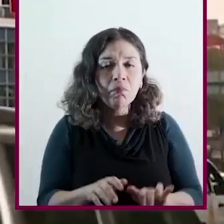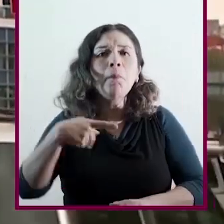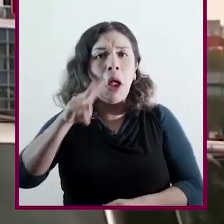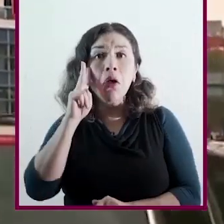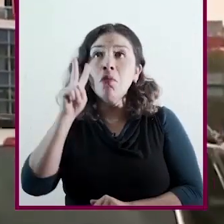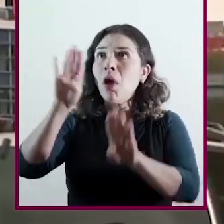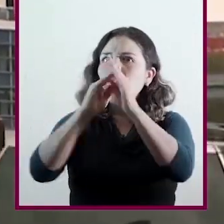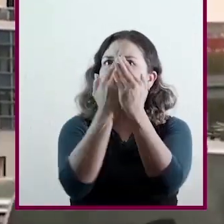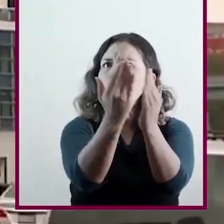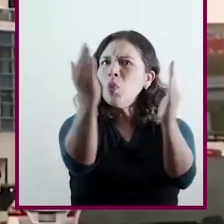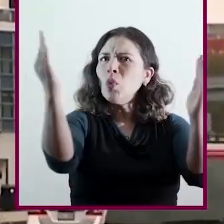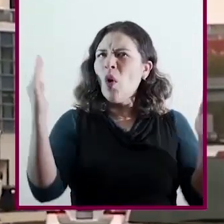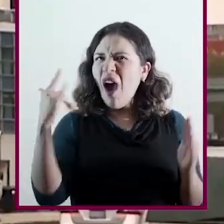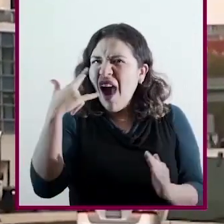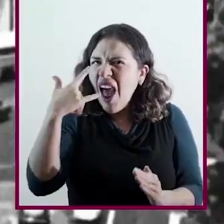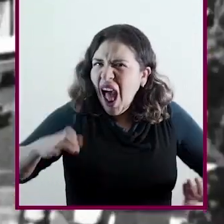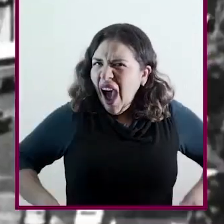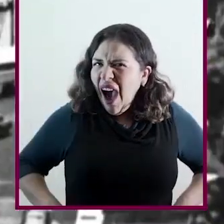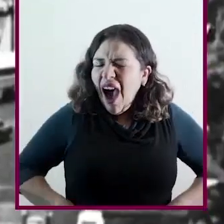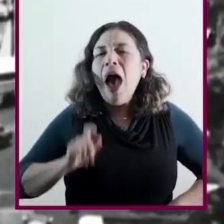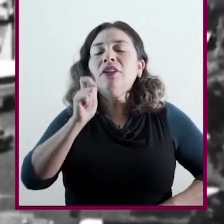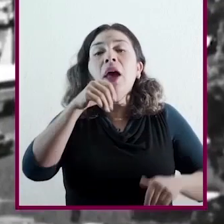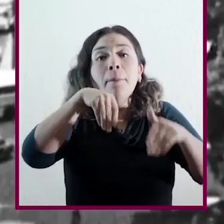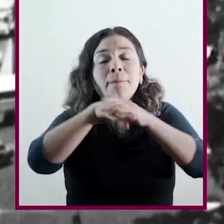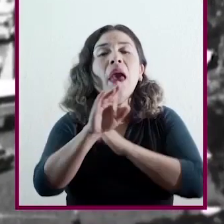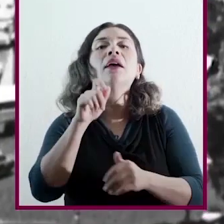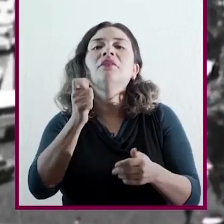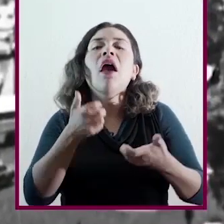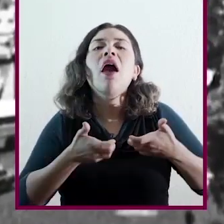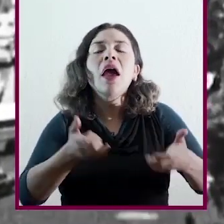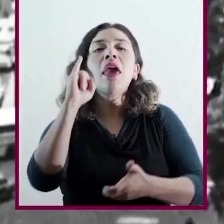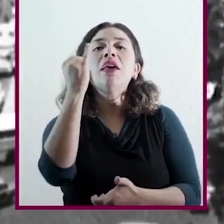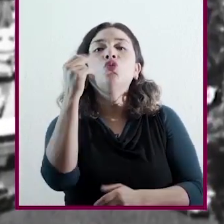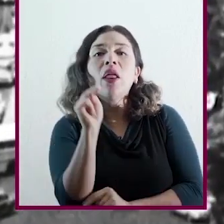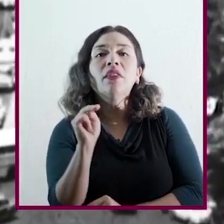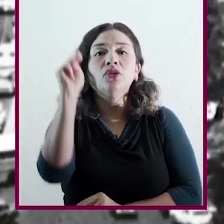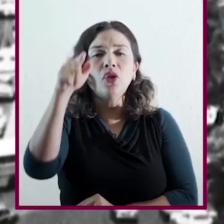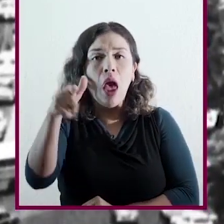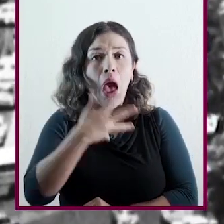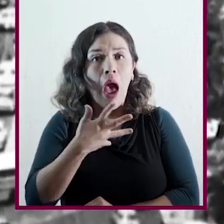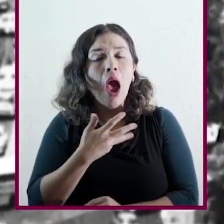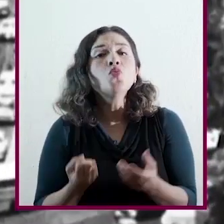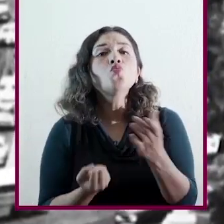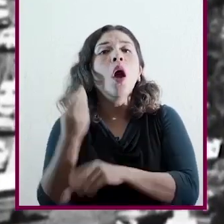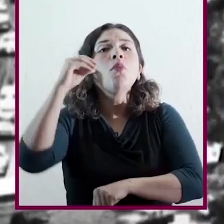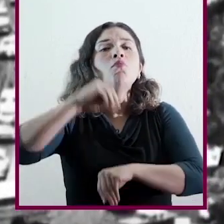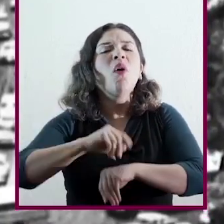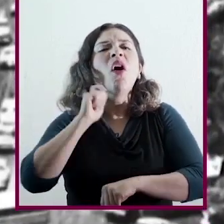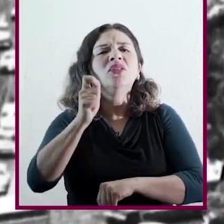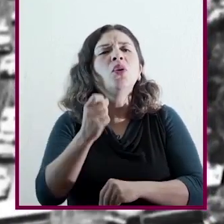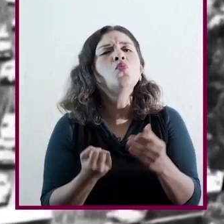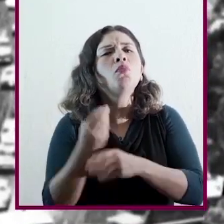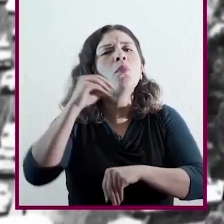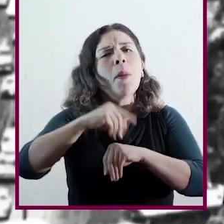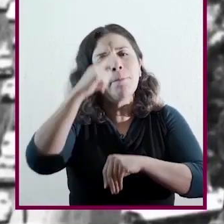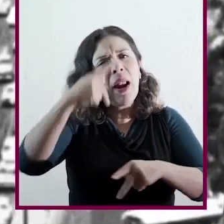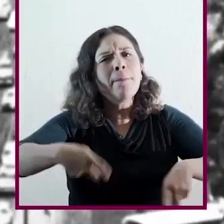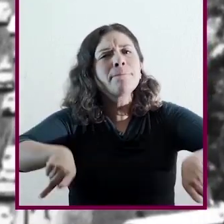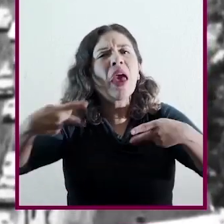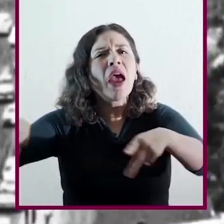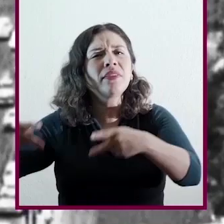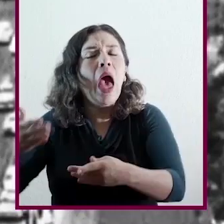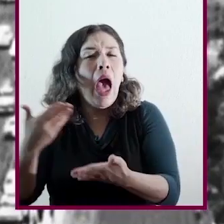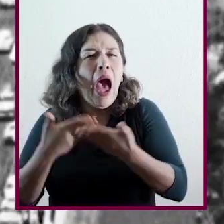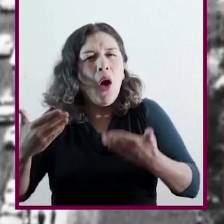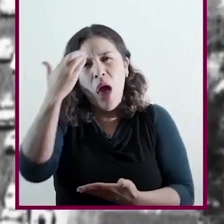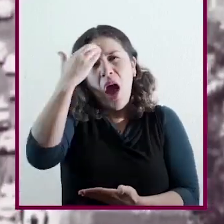Pero aún destaca por su fachada curva, que daba entrada a la avenida Insurgentes Norte, donde apenas nacía el corredor comercial